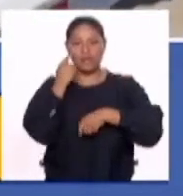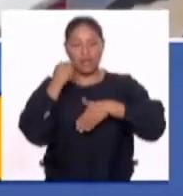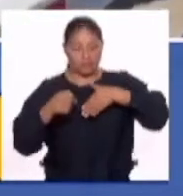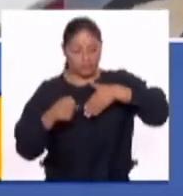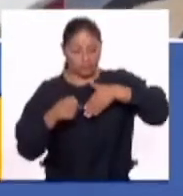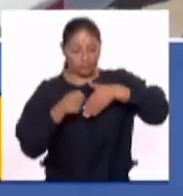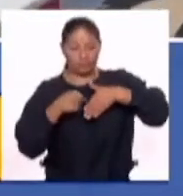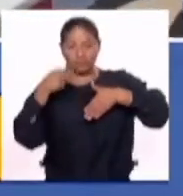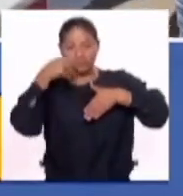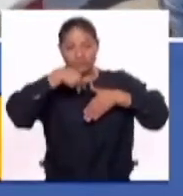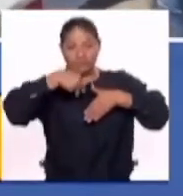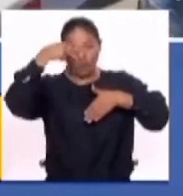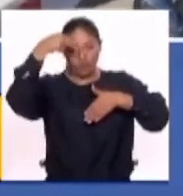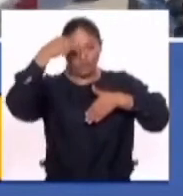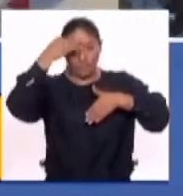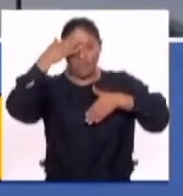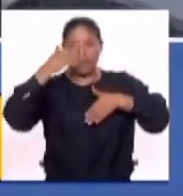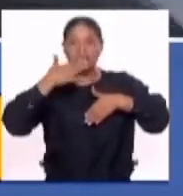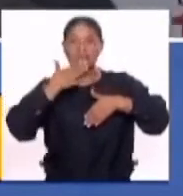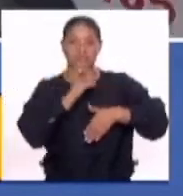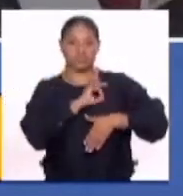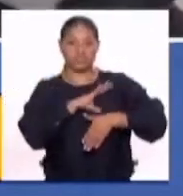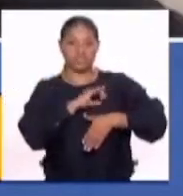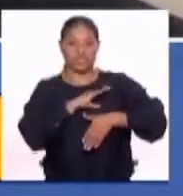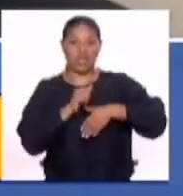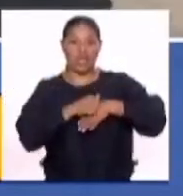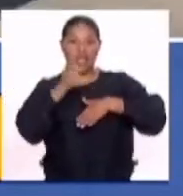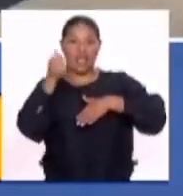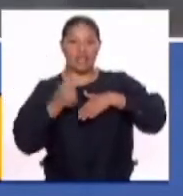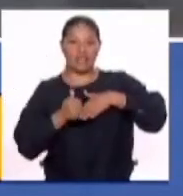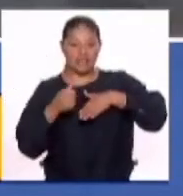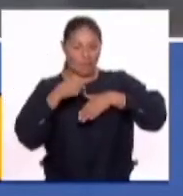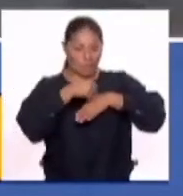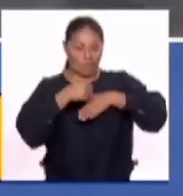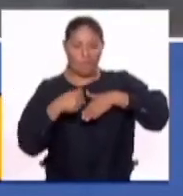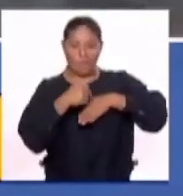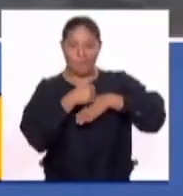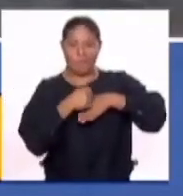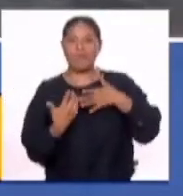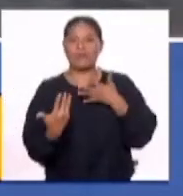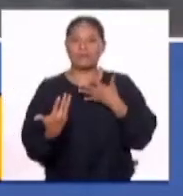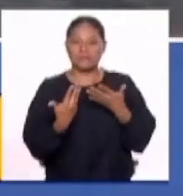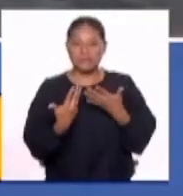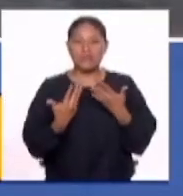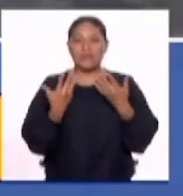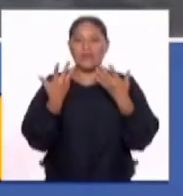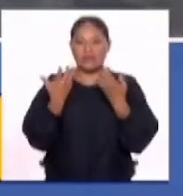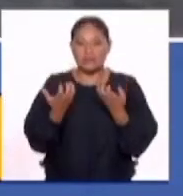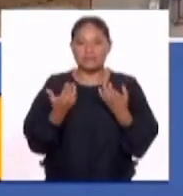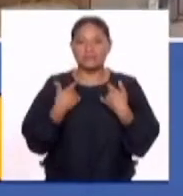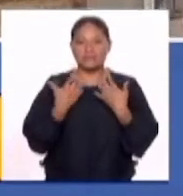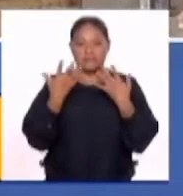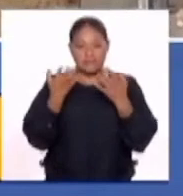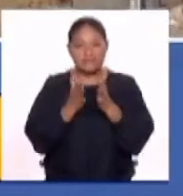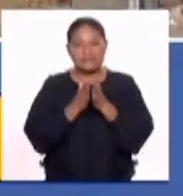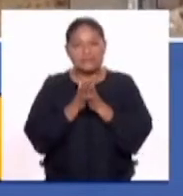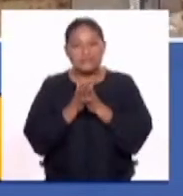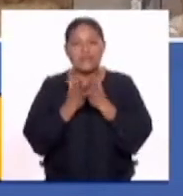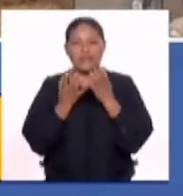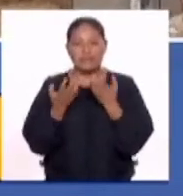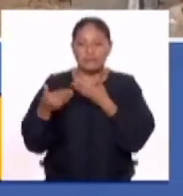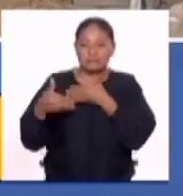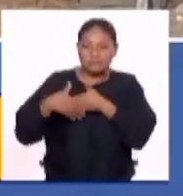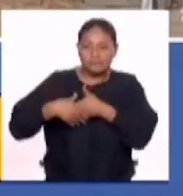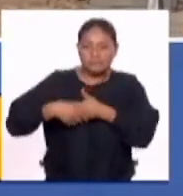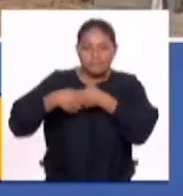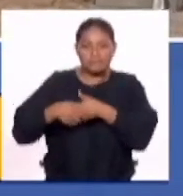donde muchas veces funciona mucho mejor incluso que motivada por entidades gubernamentales, una relación muy